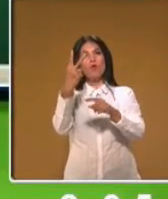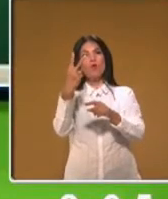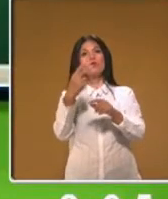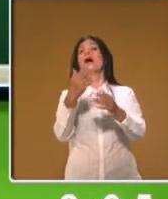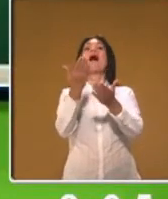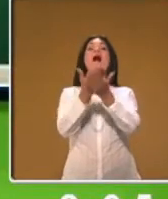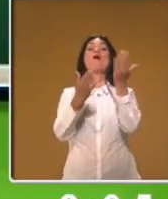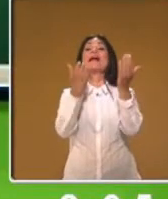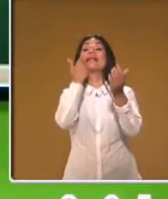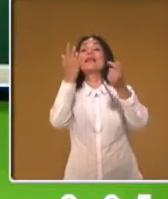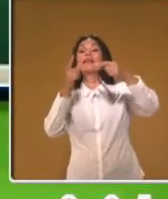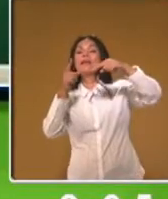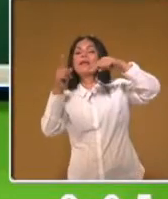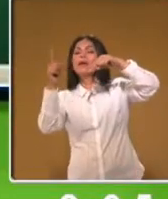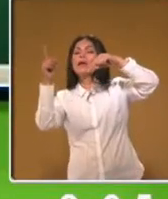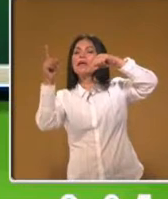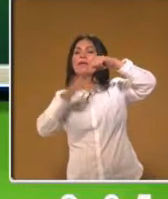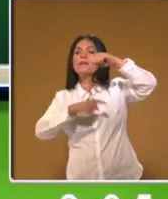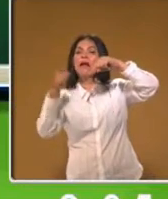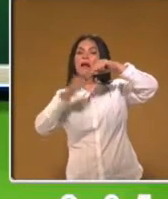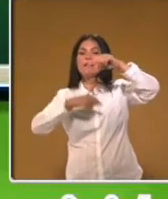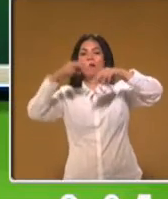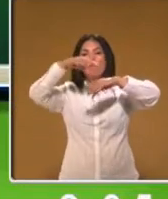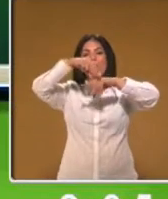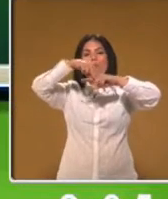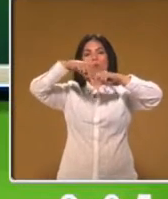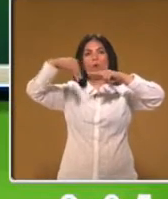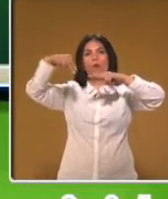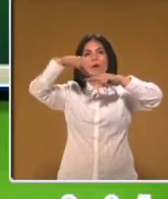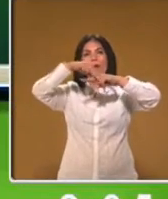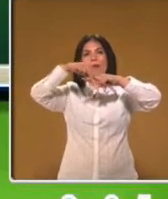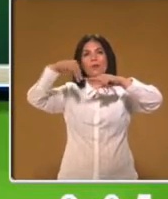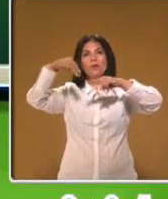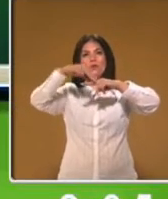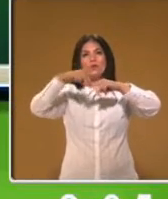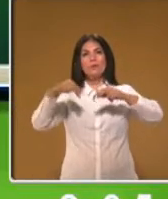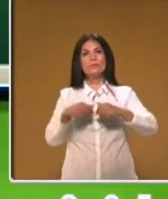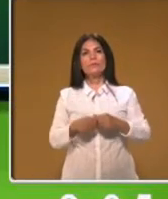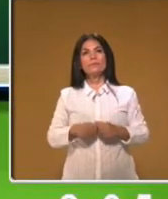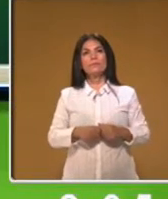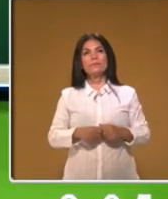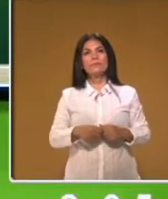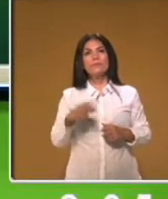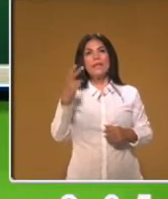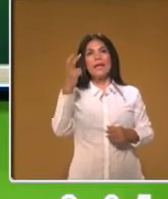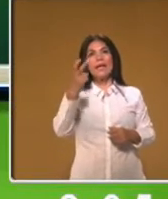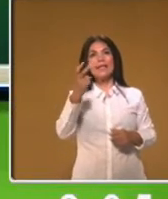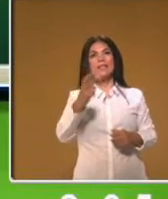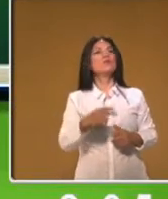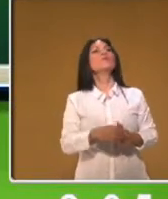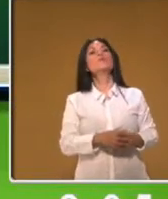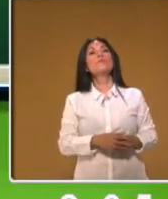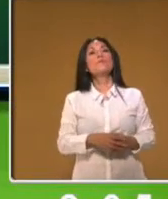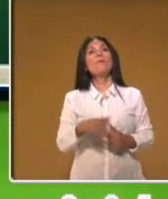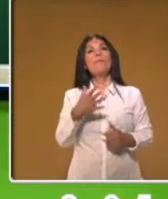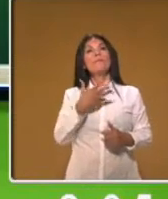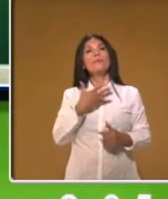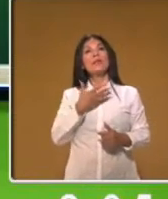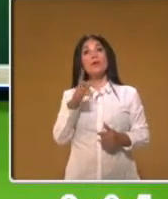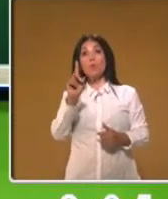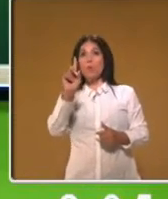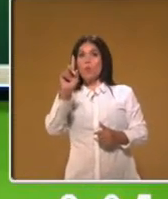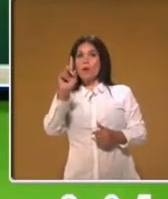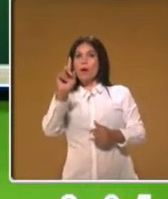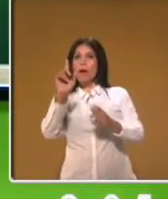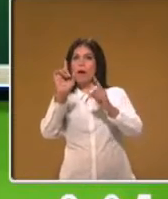desaparecer los boletos de entrada al cine. Y me va a quedar esto. Esto me va a permitir, como ya nada más tengo una sola incógnita,